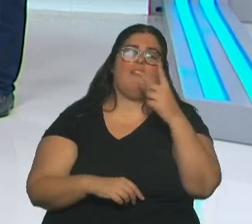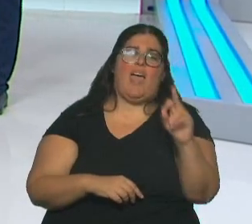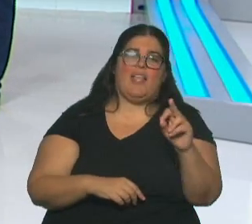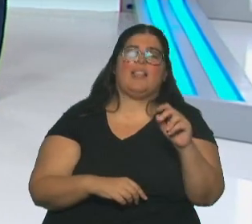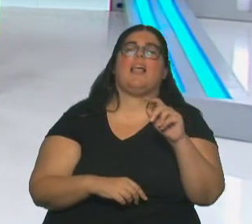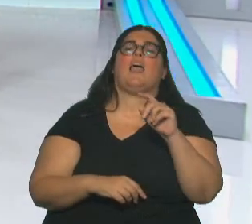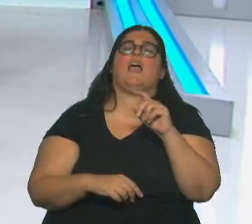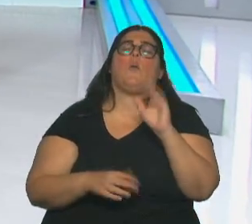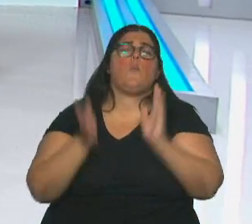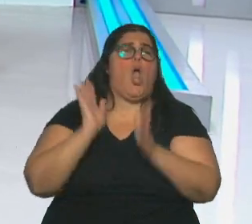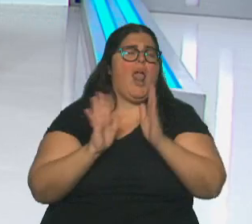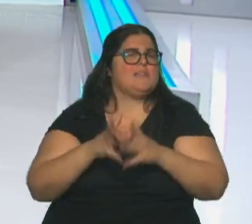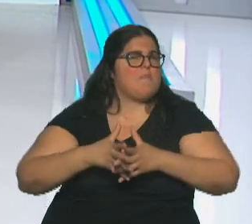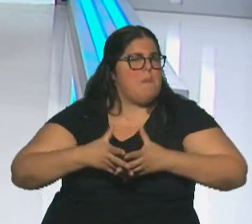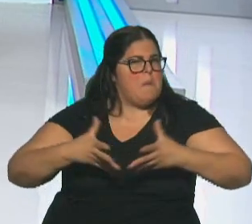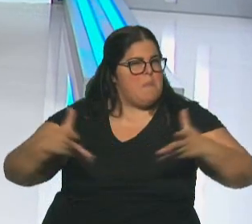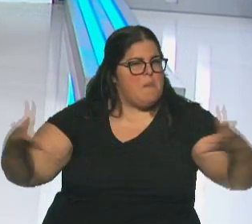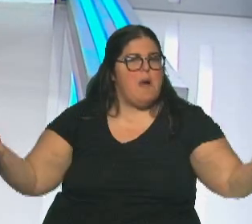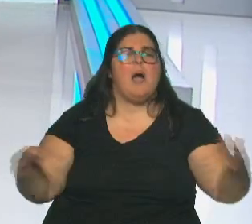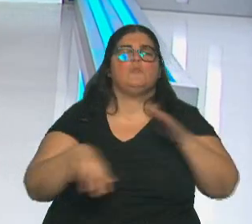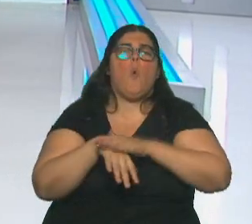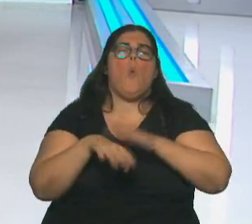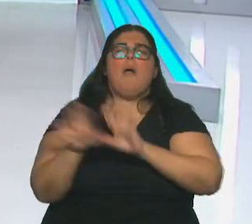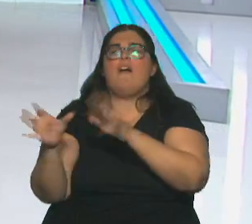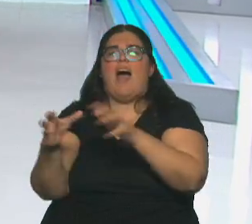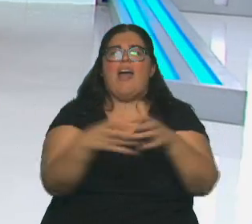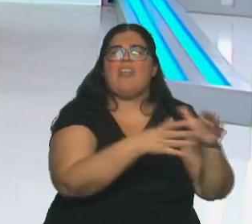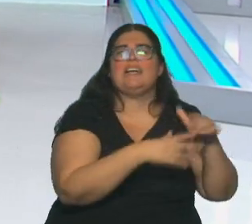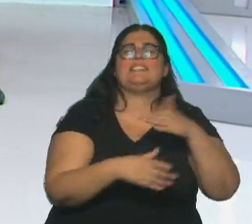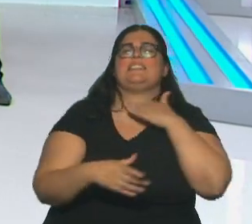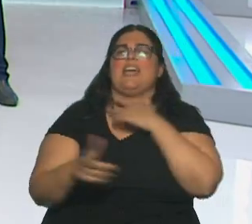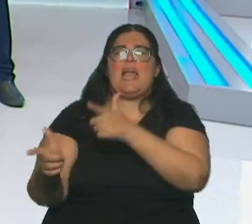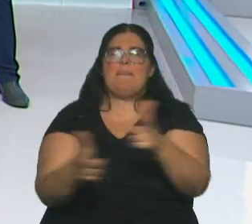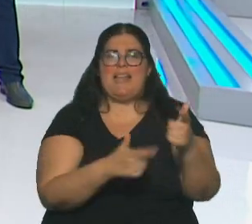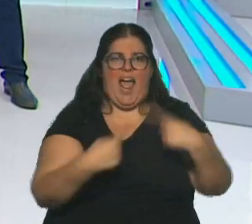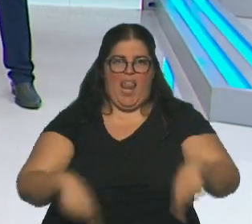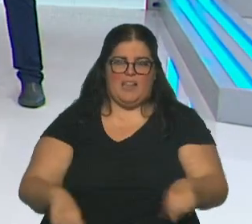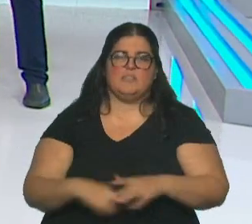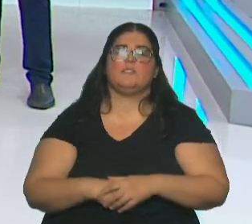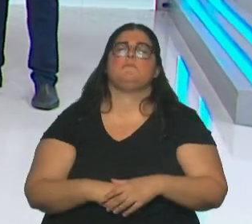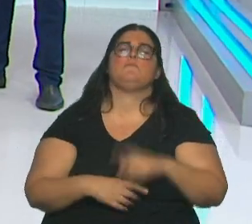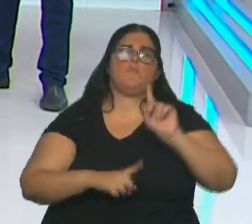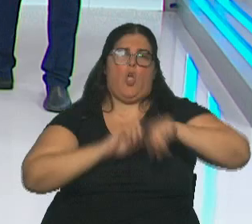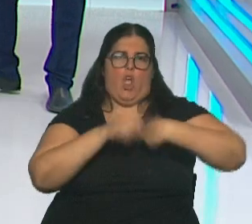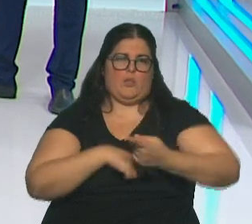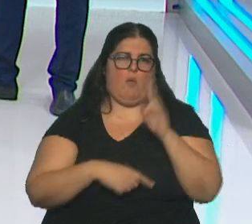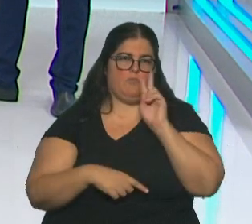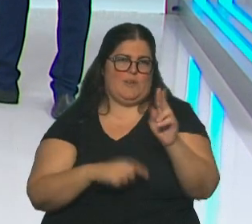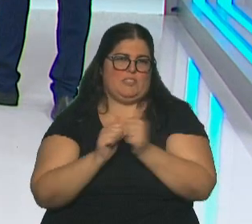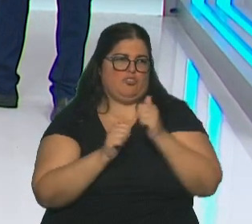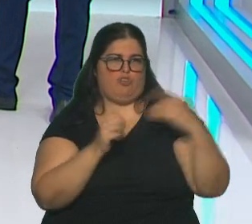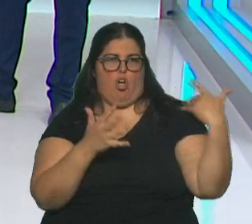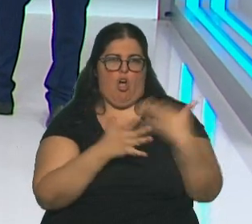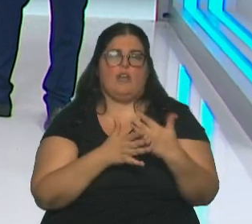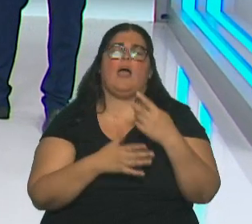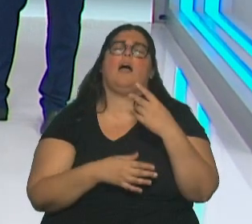2020, incremento de la violencia por parte de bandas criminales. Seguimos avanzando en este